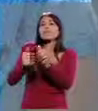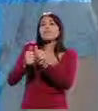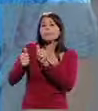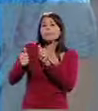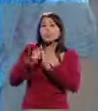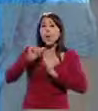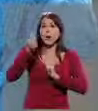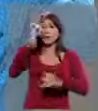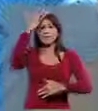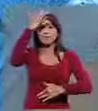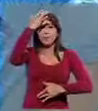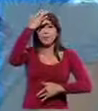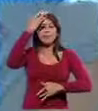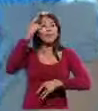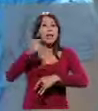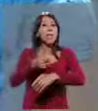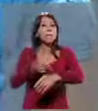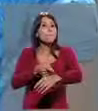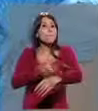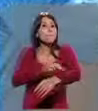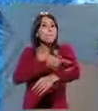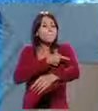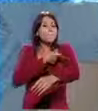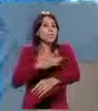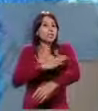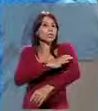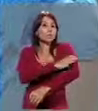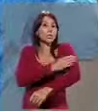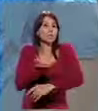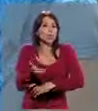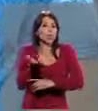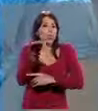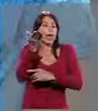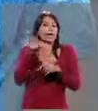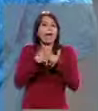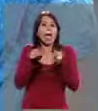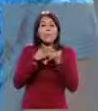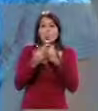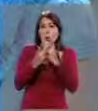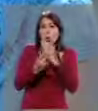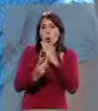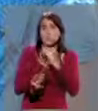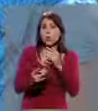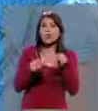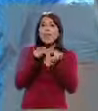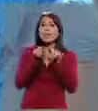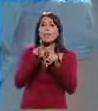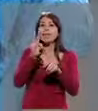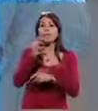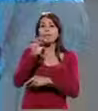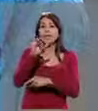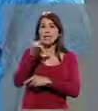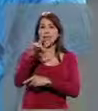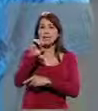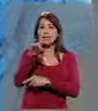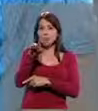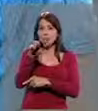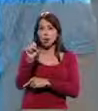enfermedades verdad Entonces hay presión alta hay colesterol alto triglicéridos altos entonces para cada una de esas